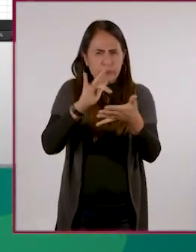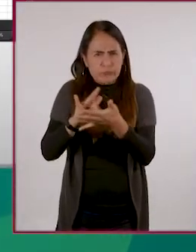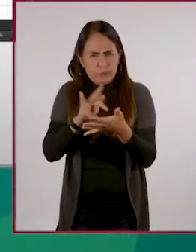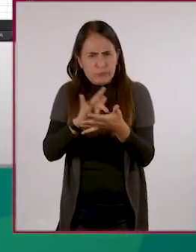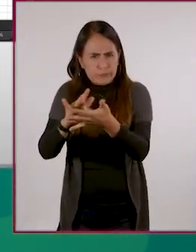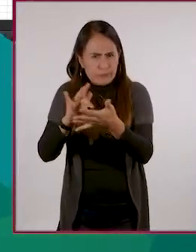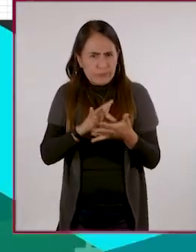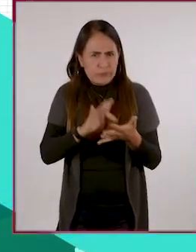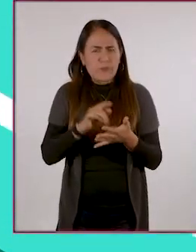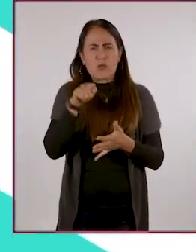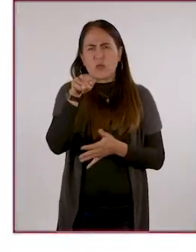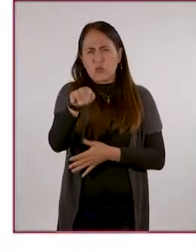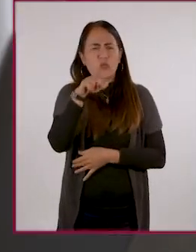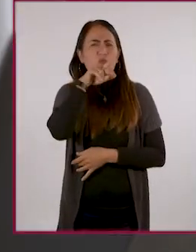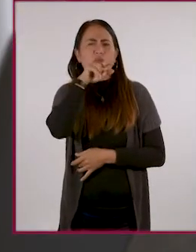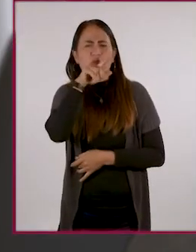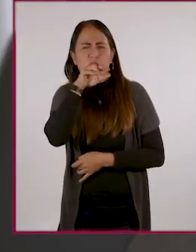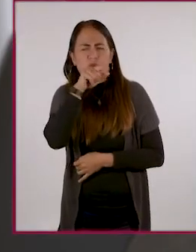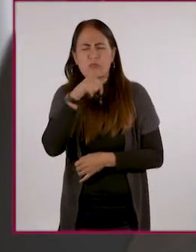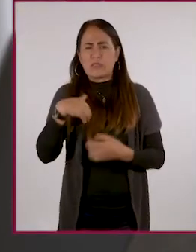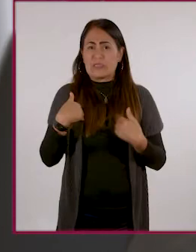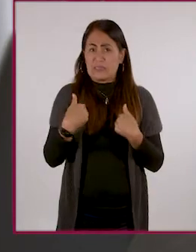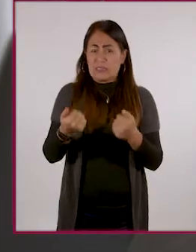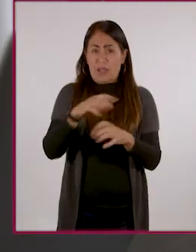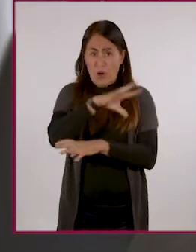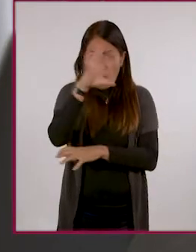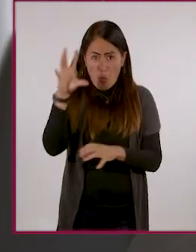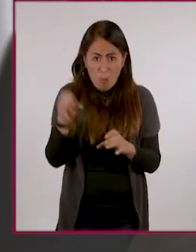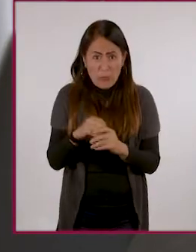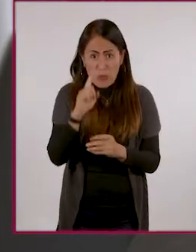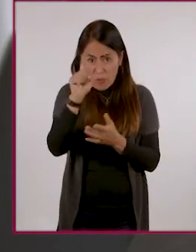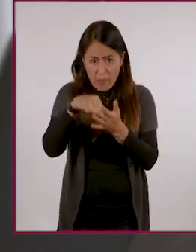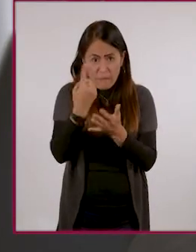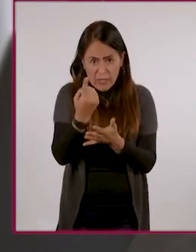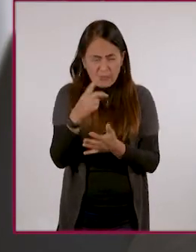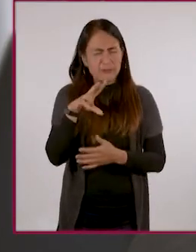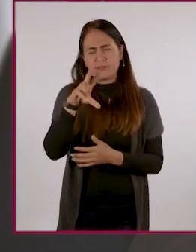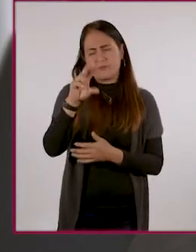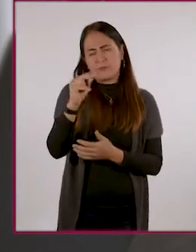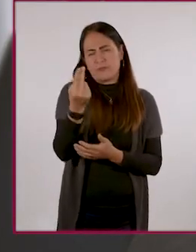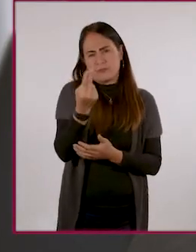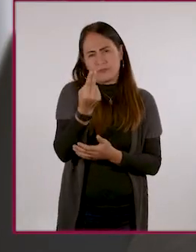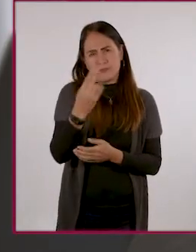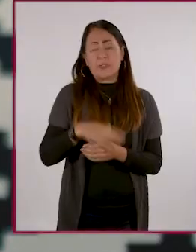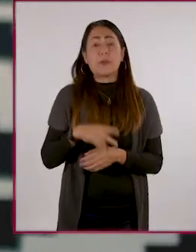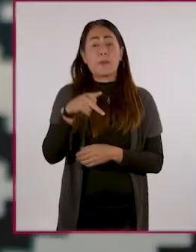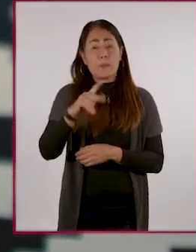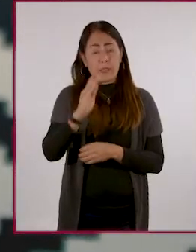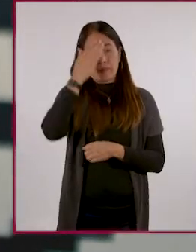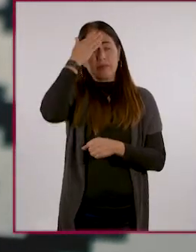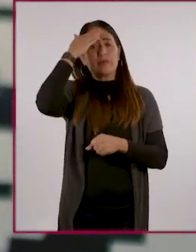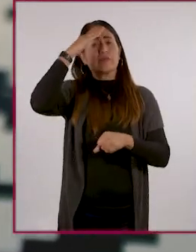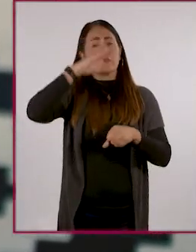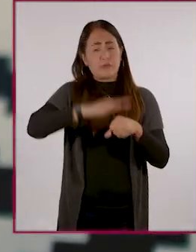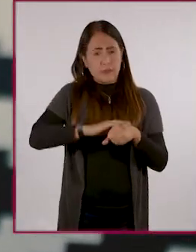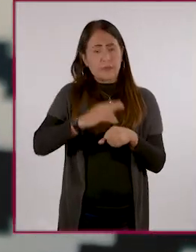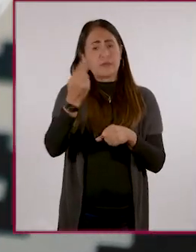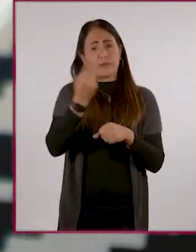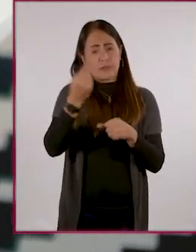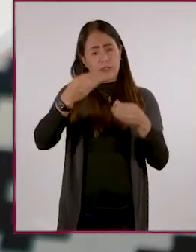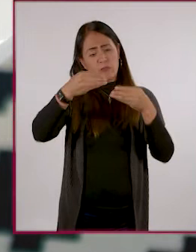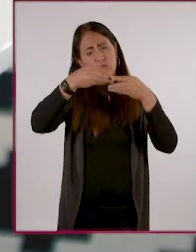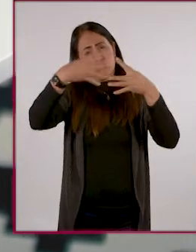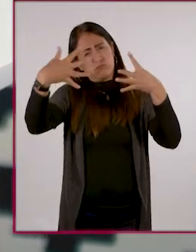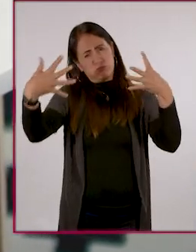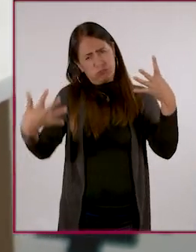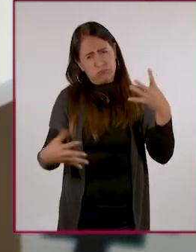aplicaciones específicas. Así que no te preocupes por comprender todo de una sola vez. Lo que sí es importante tener presente es